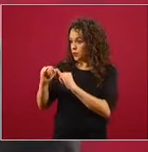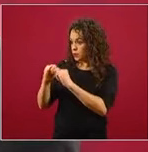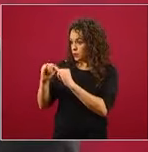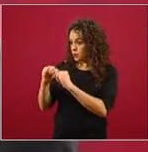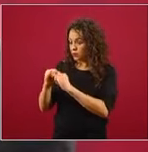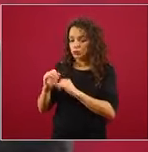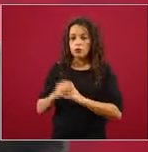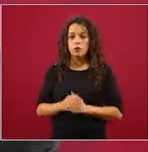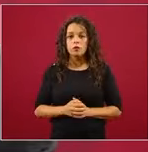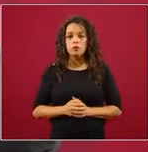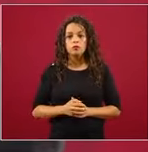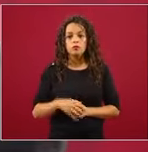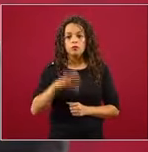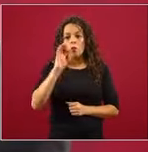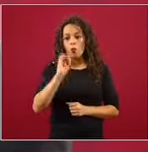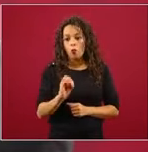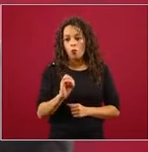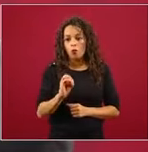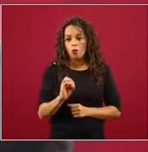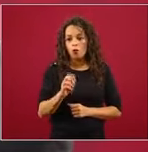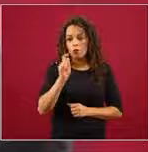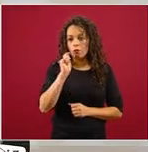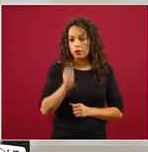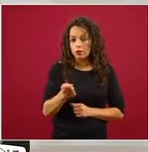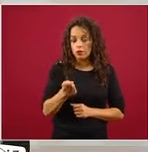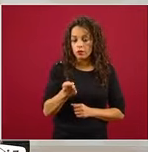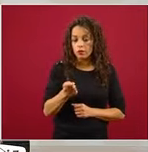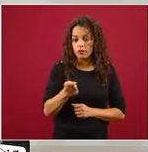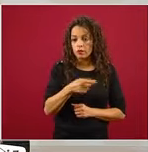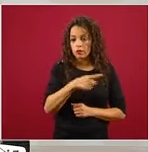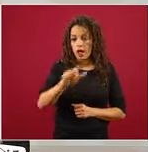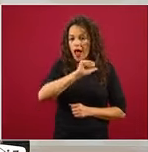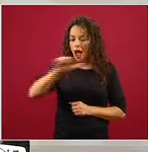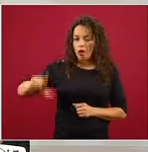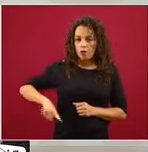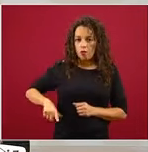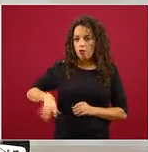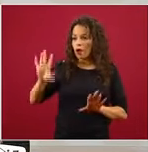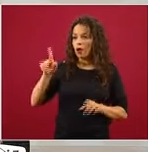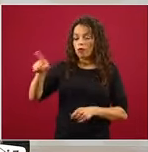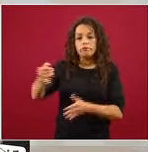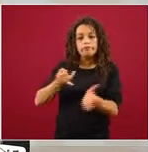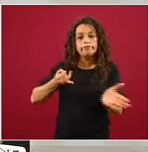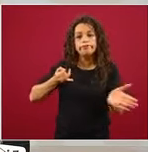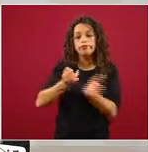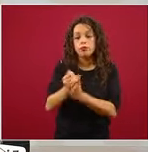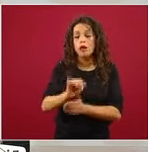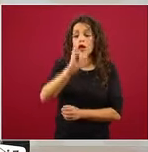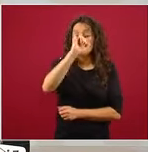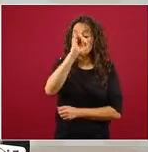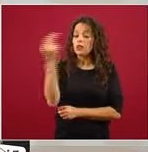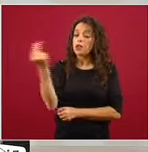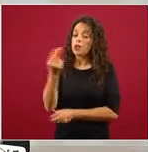constitucional autónomo o poder de la Unión haya decidido retornar al trabajo.